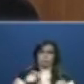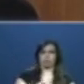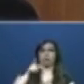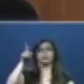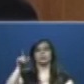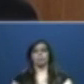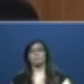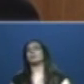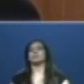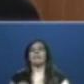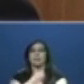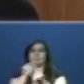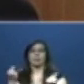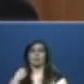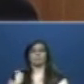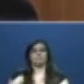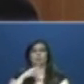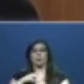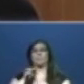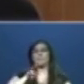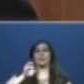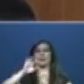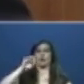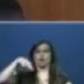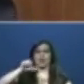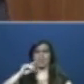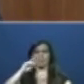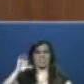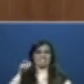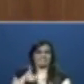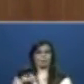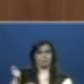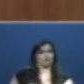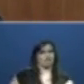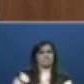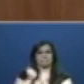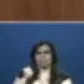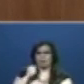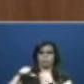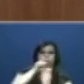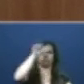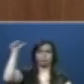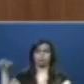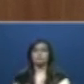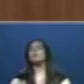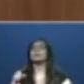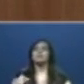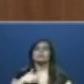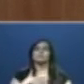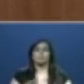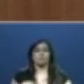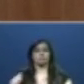peonadas Reconozco que los efectos de dichas medidas no han podido ser compensados totalmente por el aumento de la actividad en la jornada